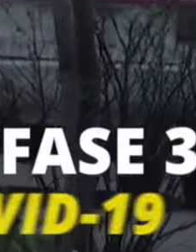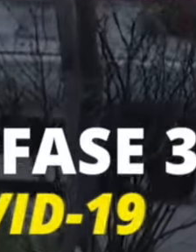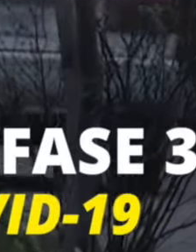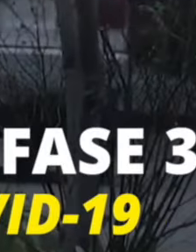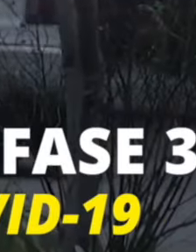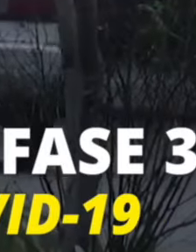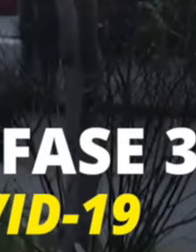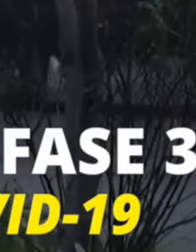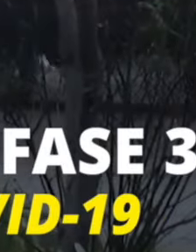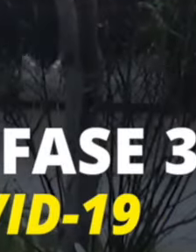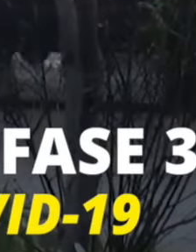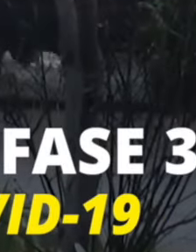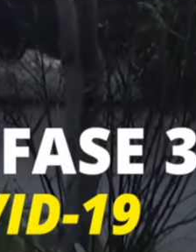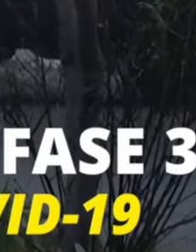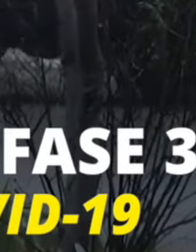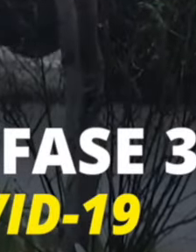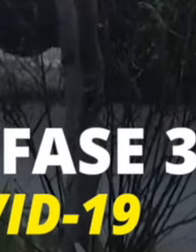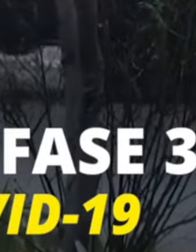y